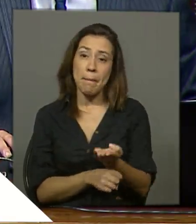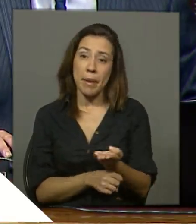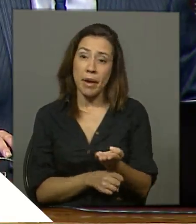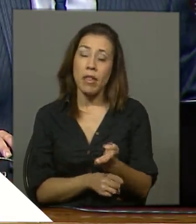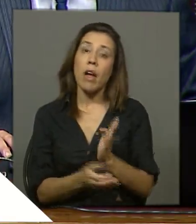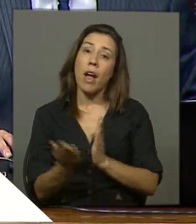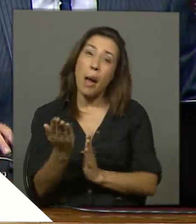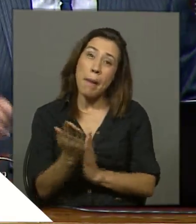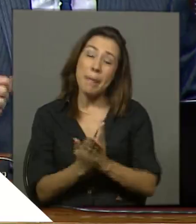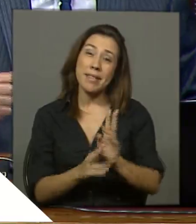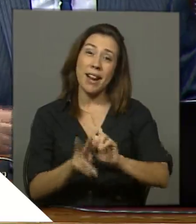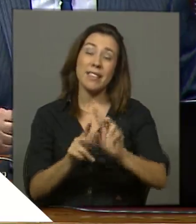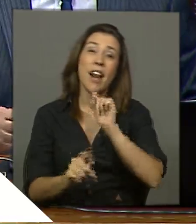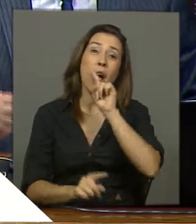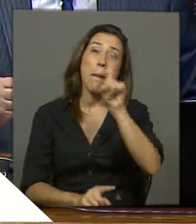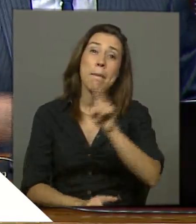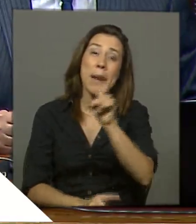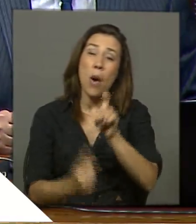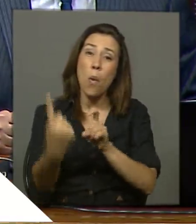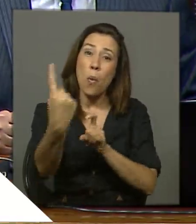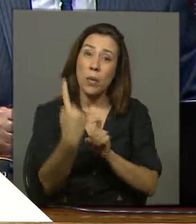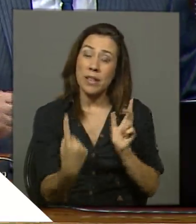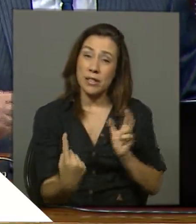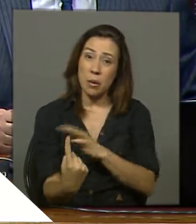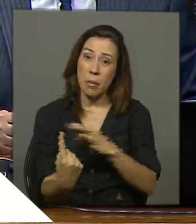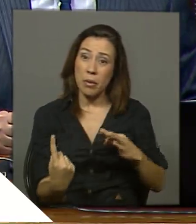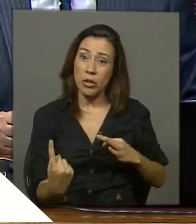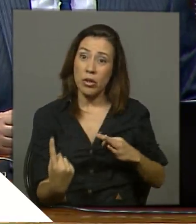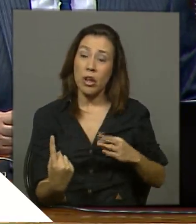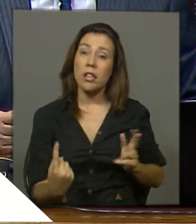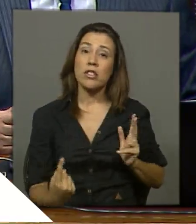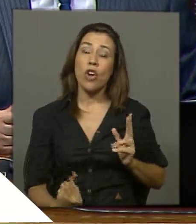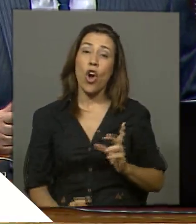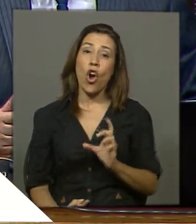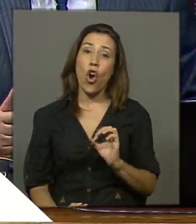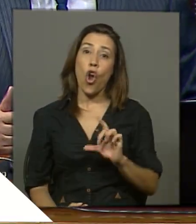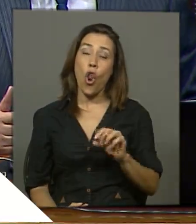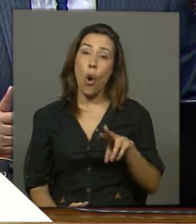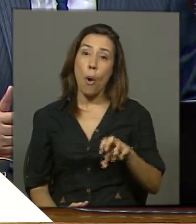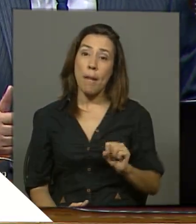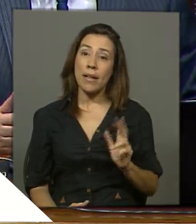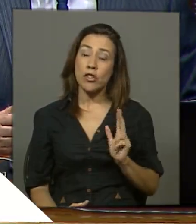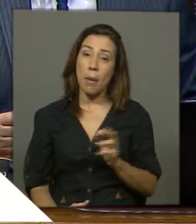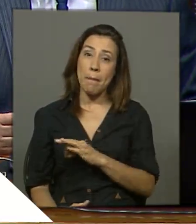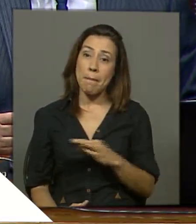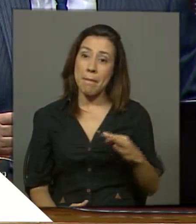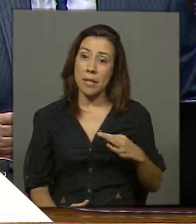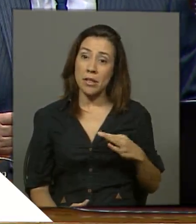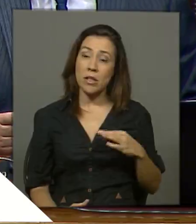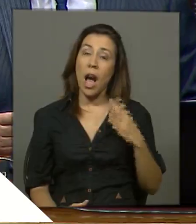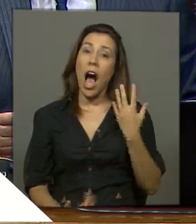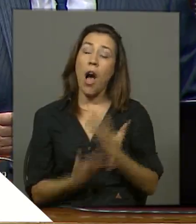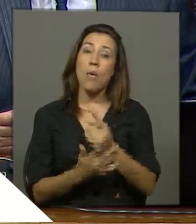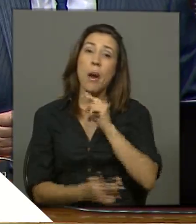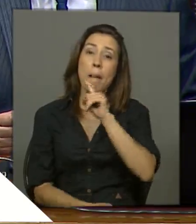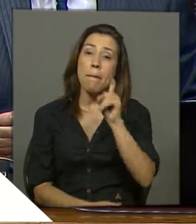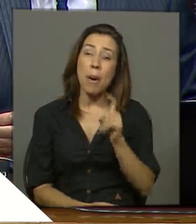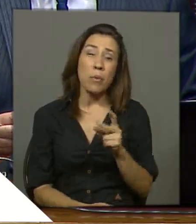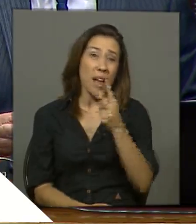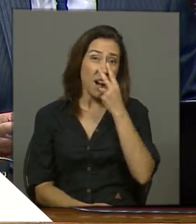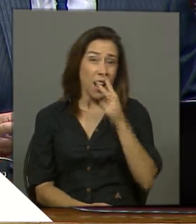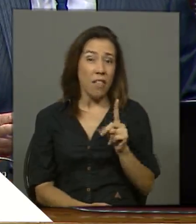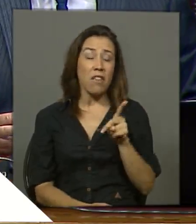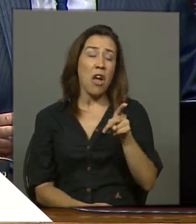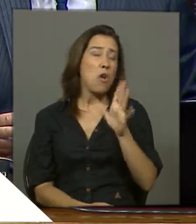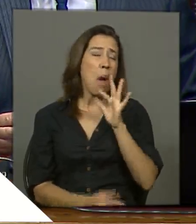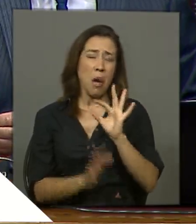diéramos curso a la interpelación le entreguemos al diputado señor coloma si el señor ministro entiende que hay una consulta que es impertinente